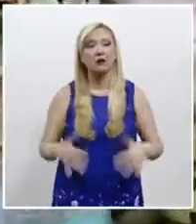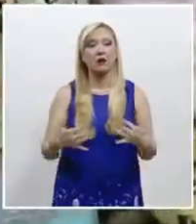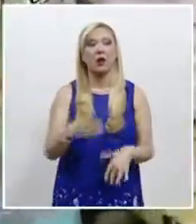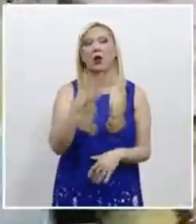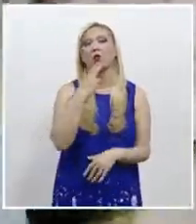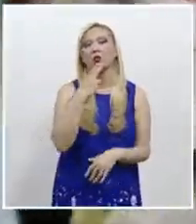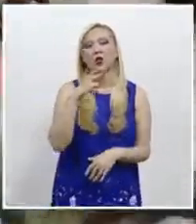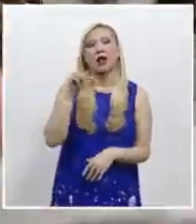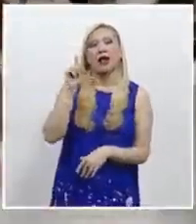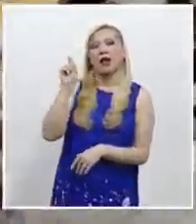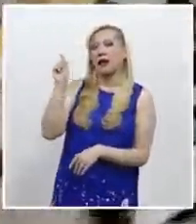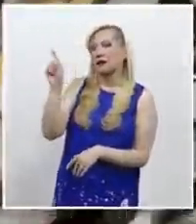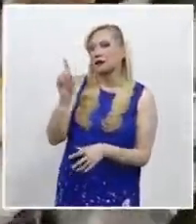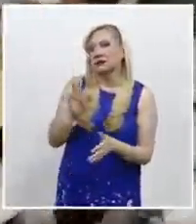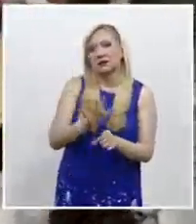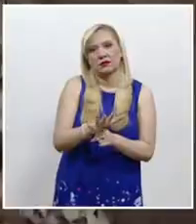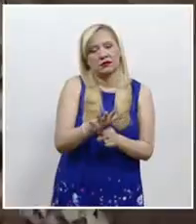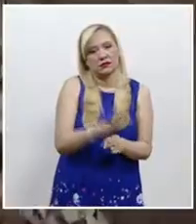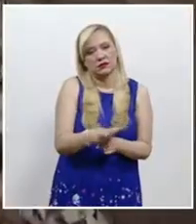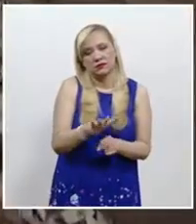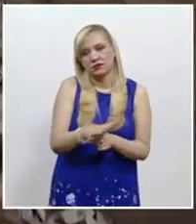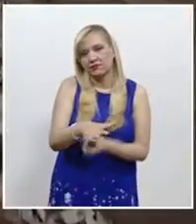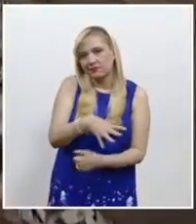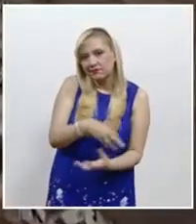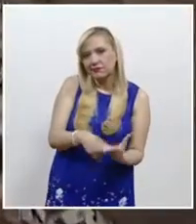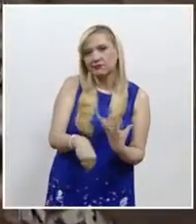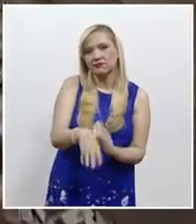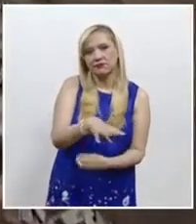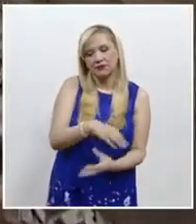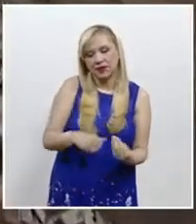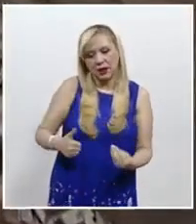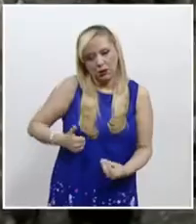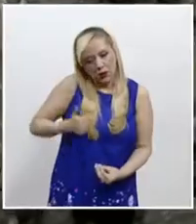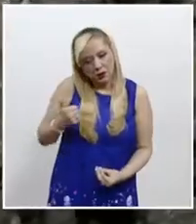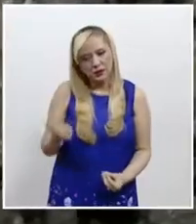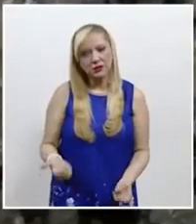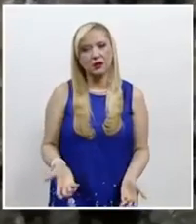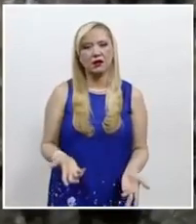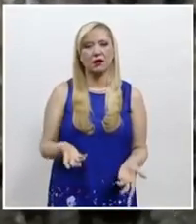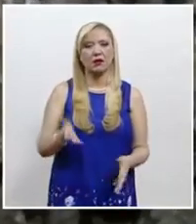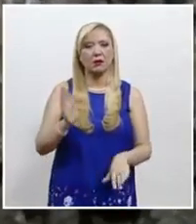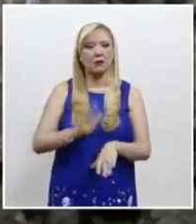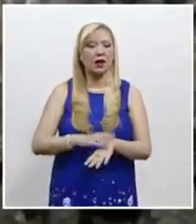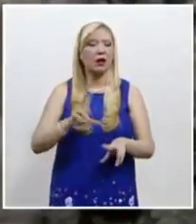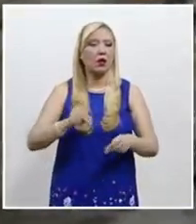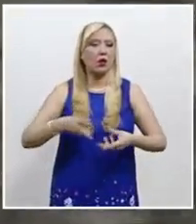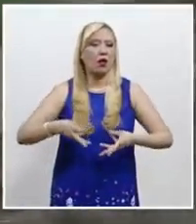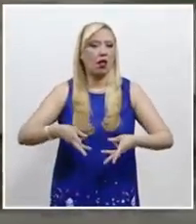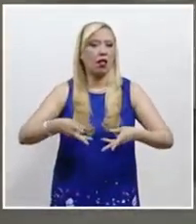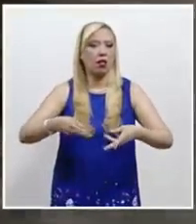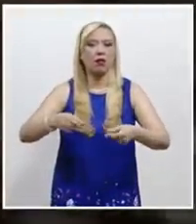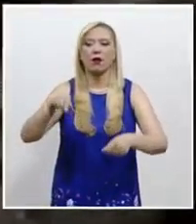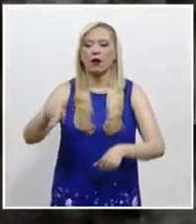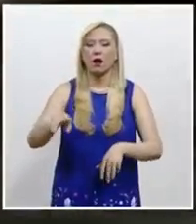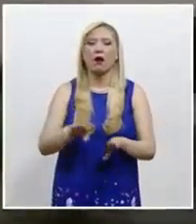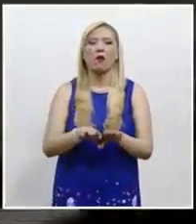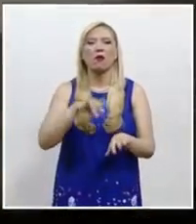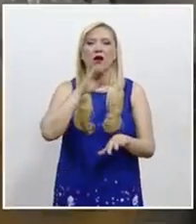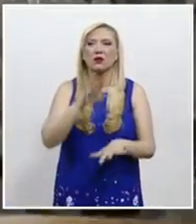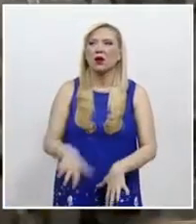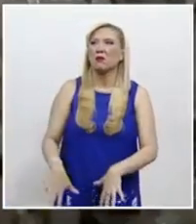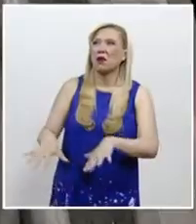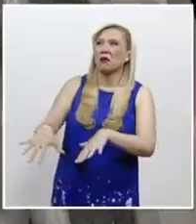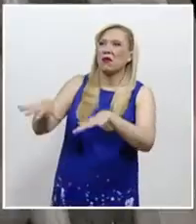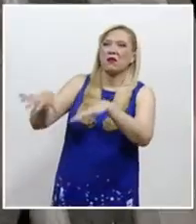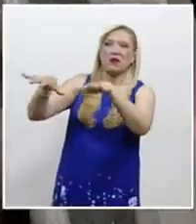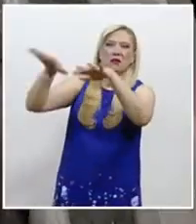usen materiales 100% reciclados, aprovechar al máximo los recursos y que al final de su vida útil el reciclaje les genere también una